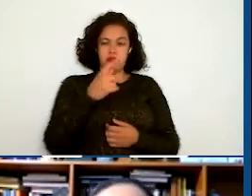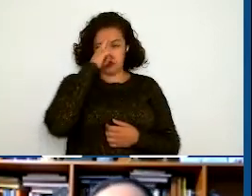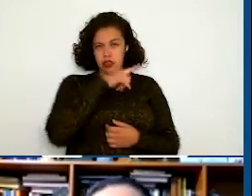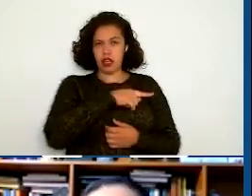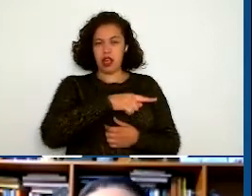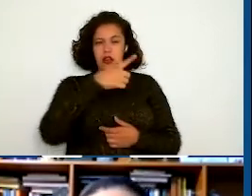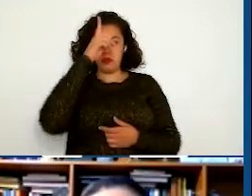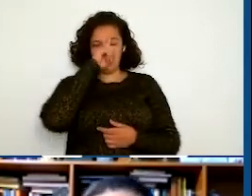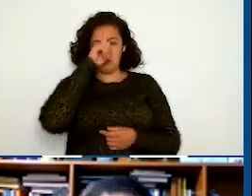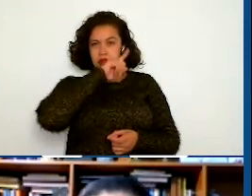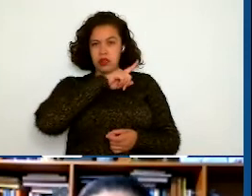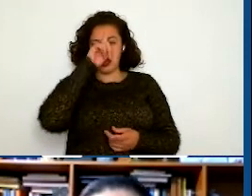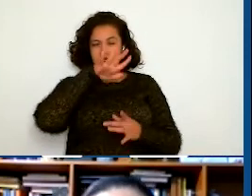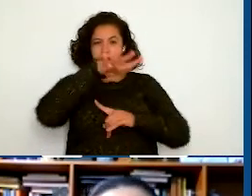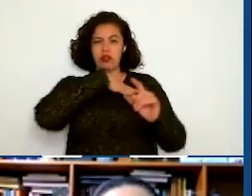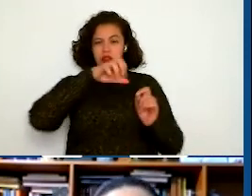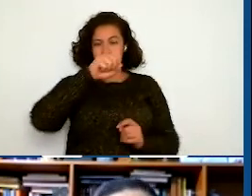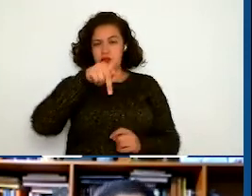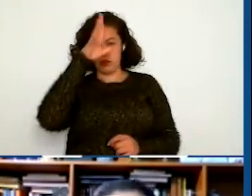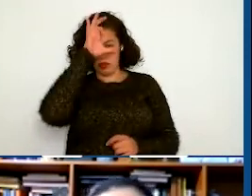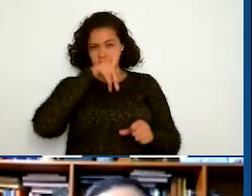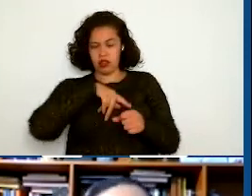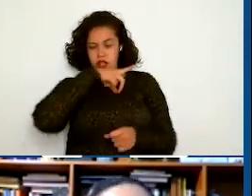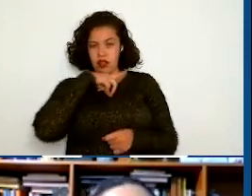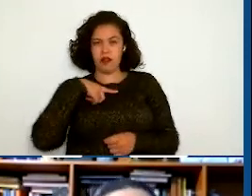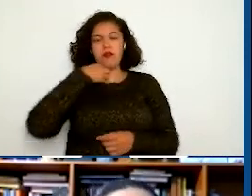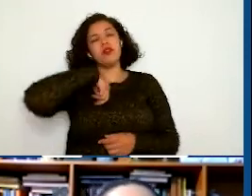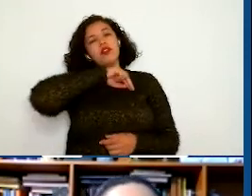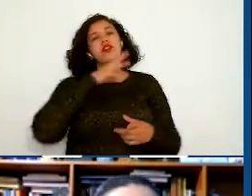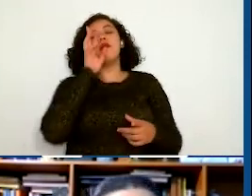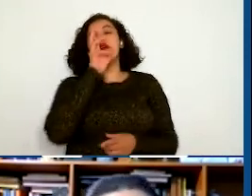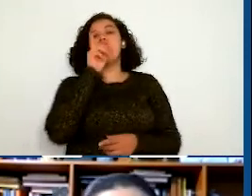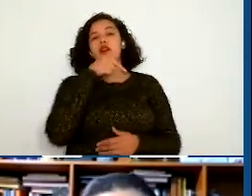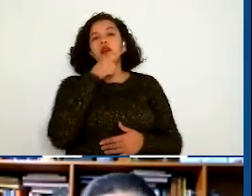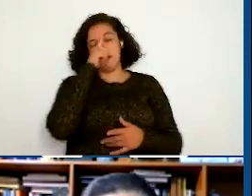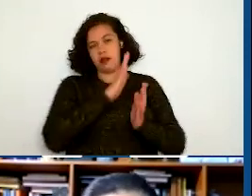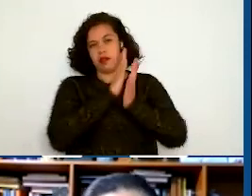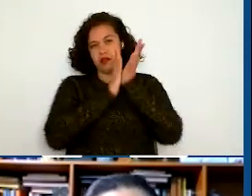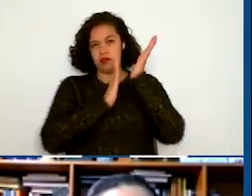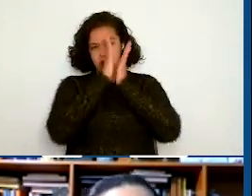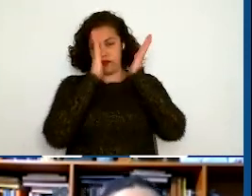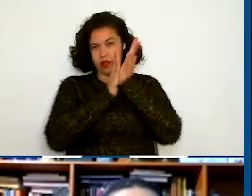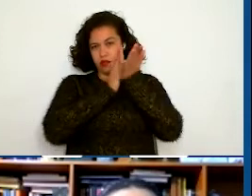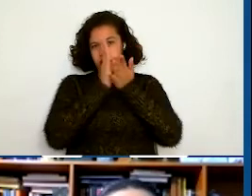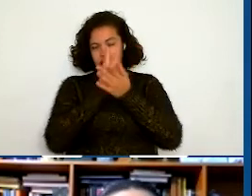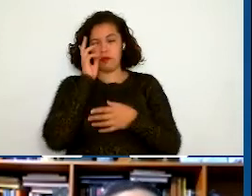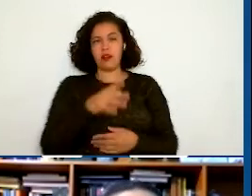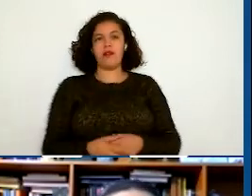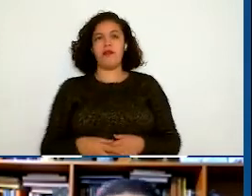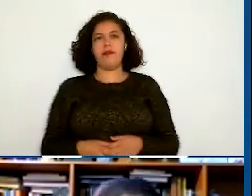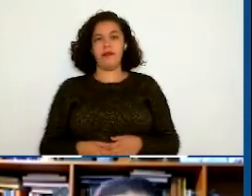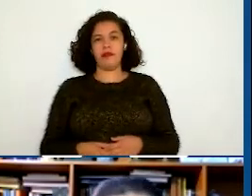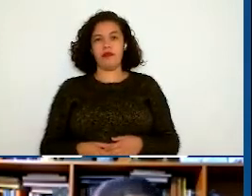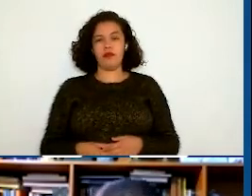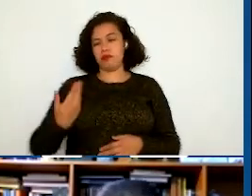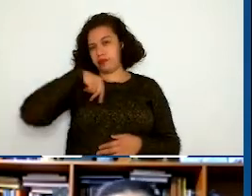este constructo sociocultural es el que nosotros debemos de mejorar con nuestra intervención profesional, ya sea si trabajamos